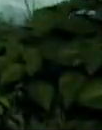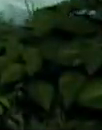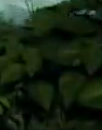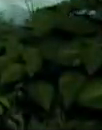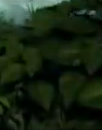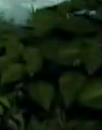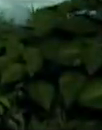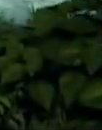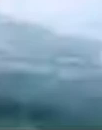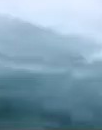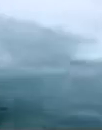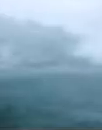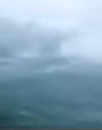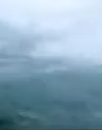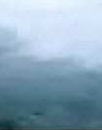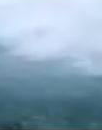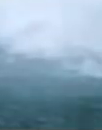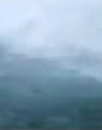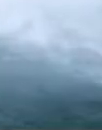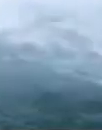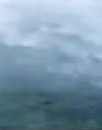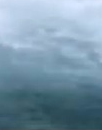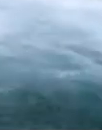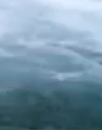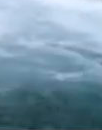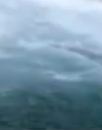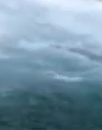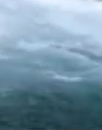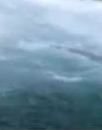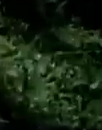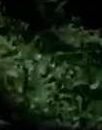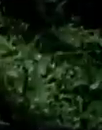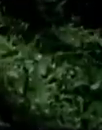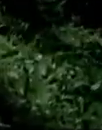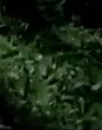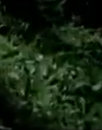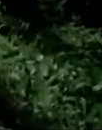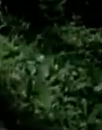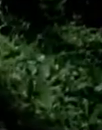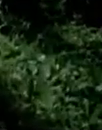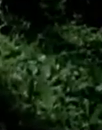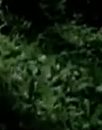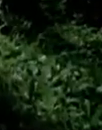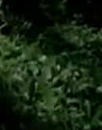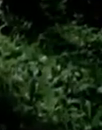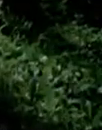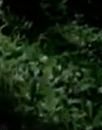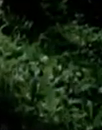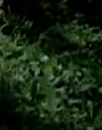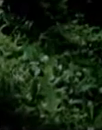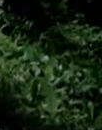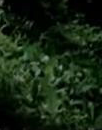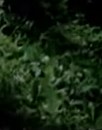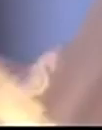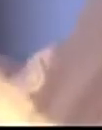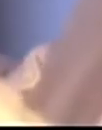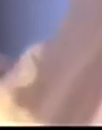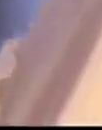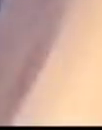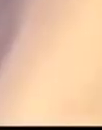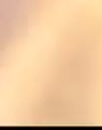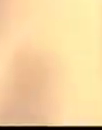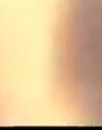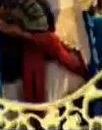Mi morena, y vuelvo a decir morena.